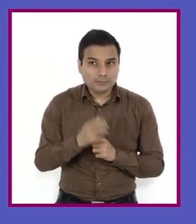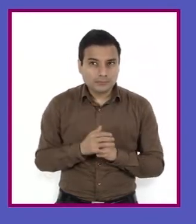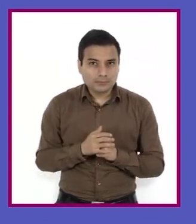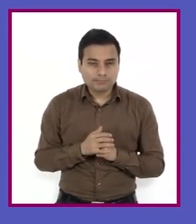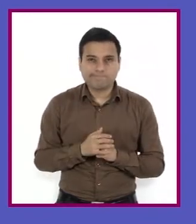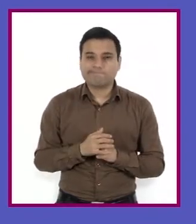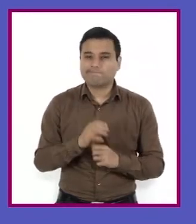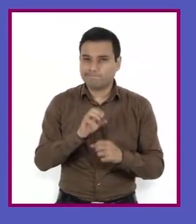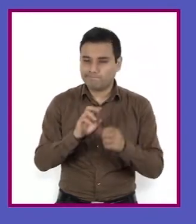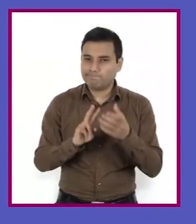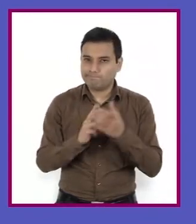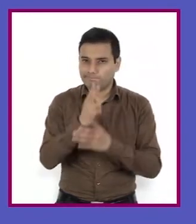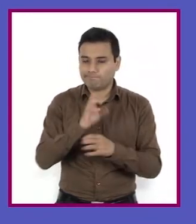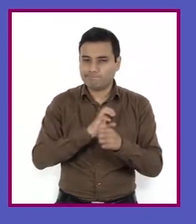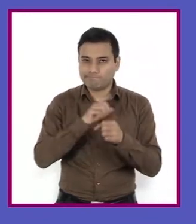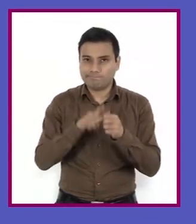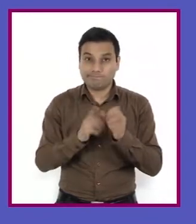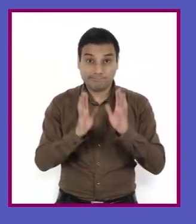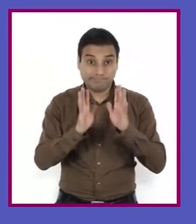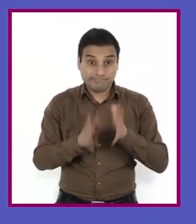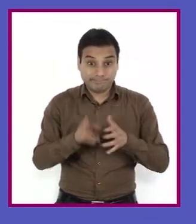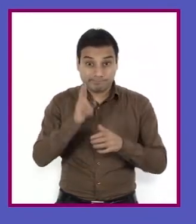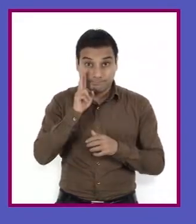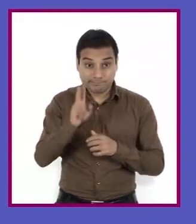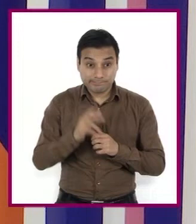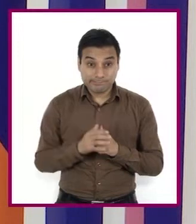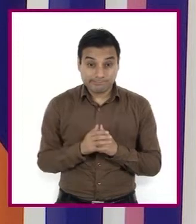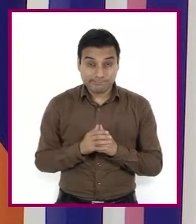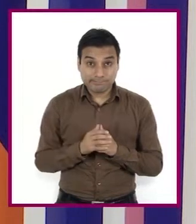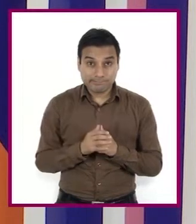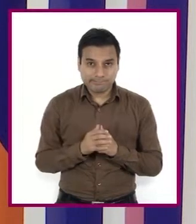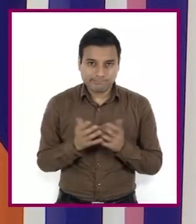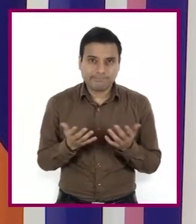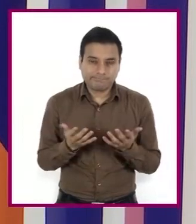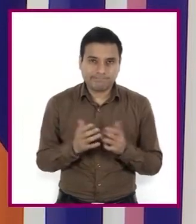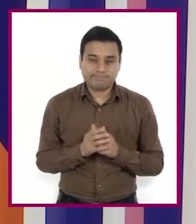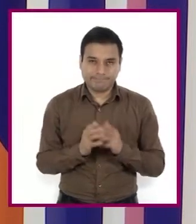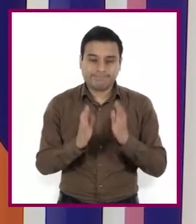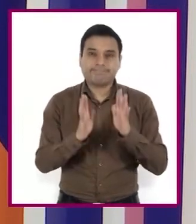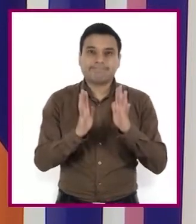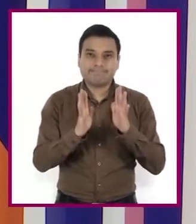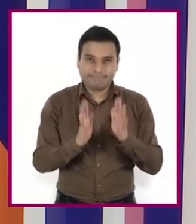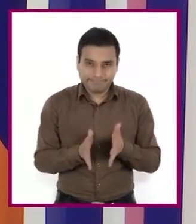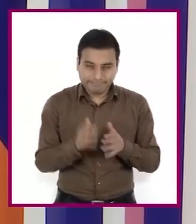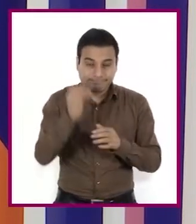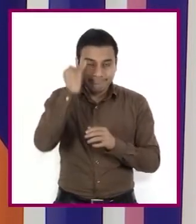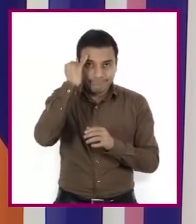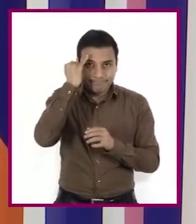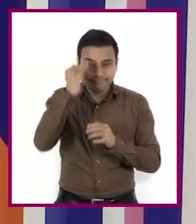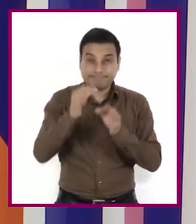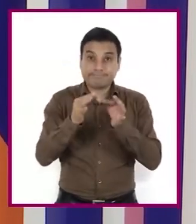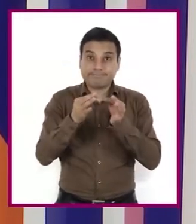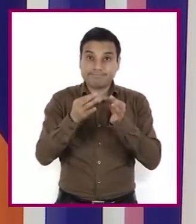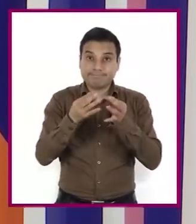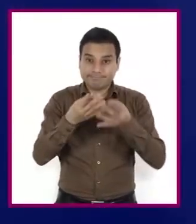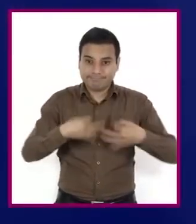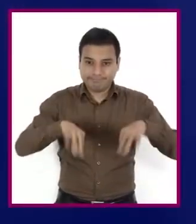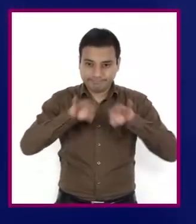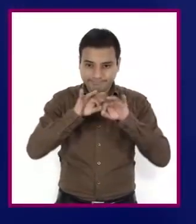únicas. Como podemos observar en este ejemplo, ya tenemos las ideas más relevantes de este